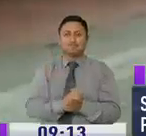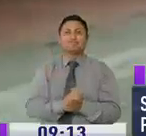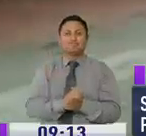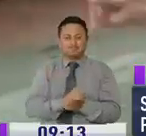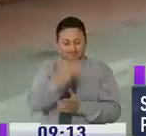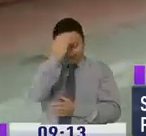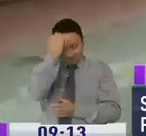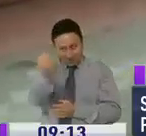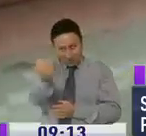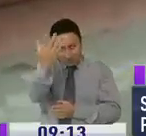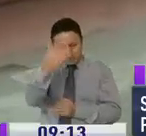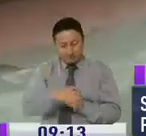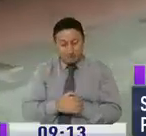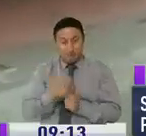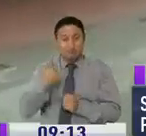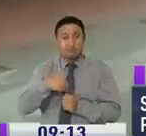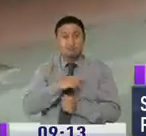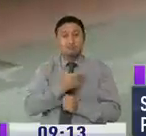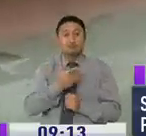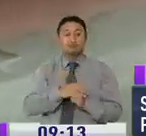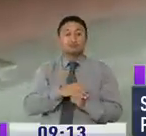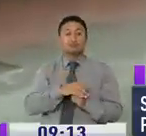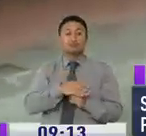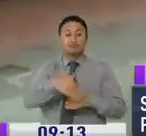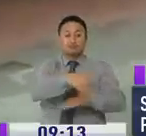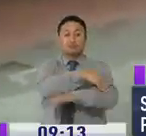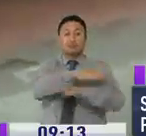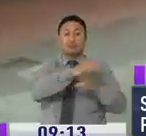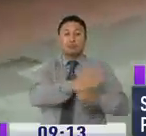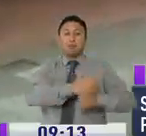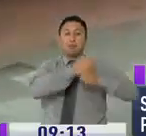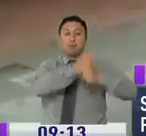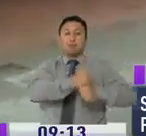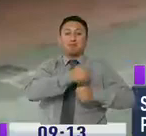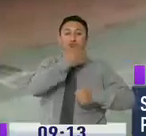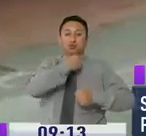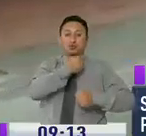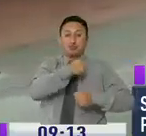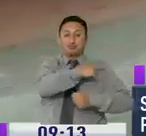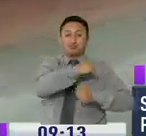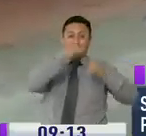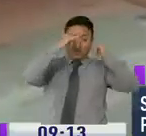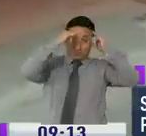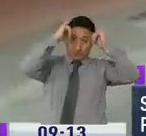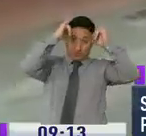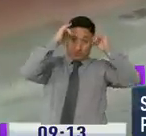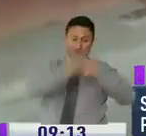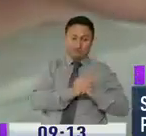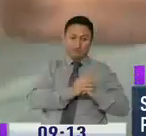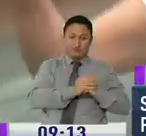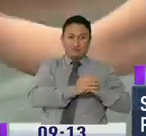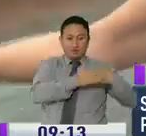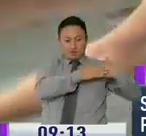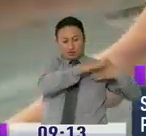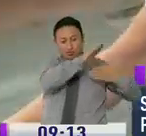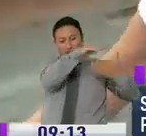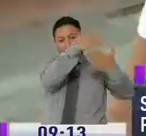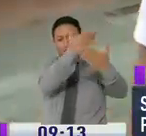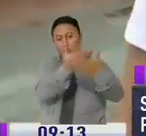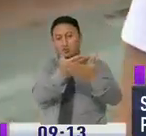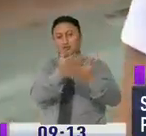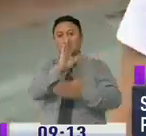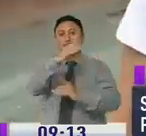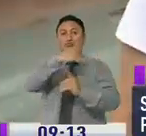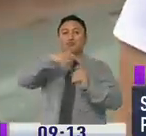días. Nosotros salimos desde el Amazonas y el Hoy Alfaro, donde está el toro, y caminamos todo hasta la Carolina, la Cruz del